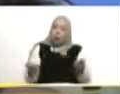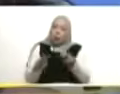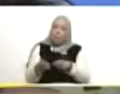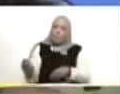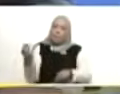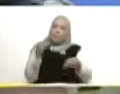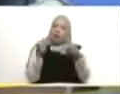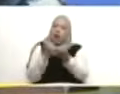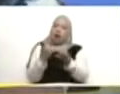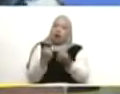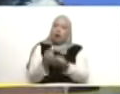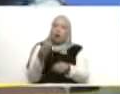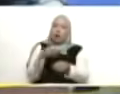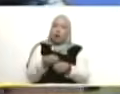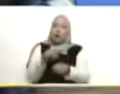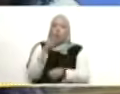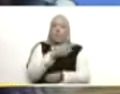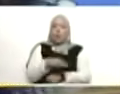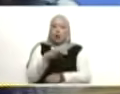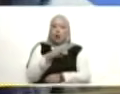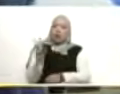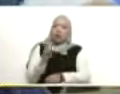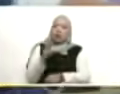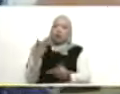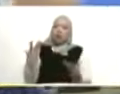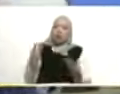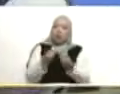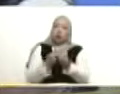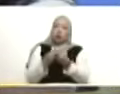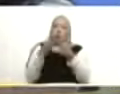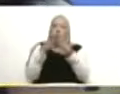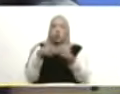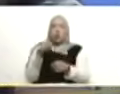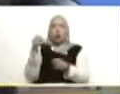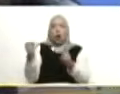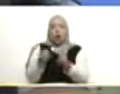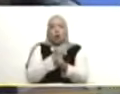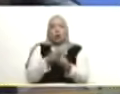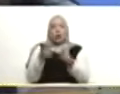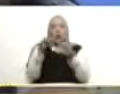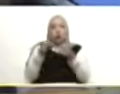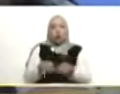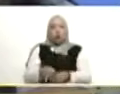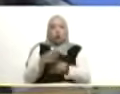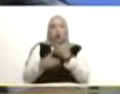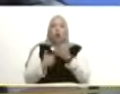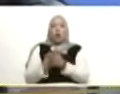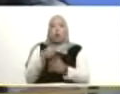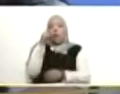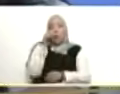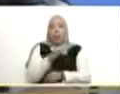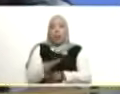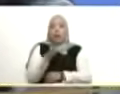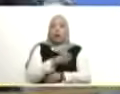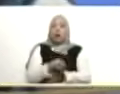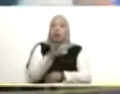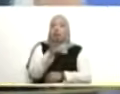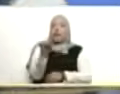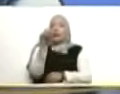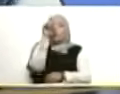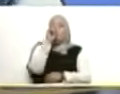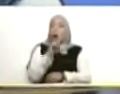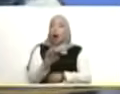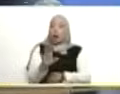magia, ha sido el milagro que condensó todas esas luchas históricas que usted mencionaba de más de 500